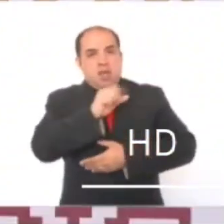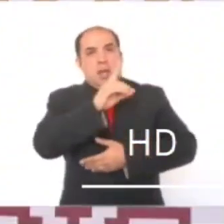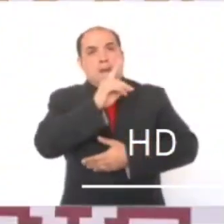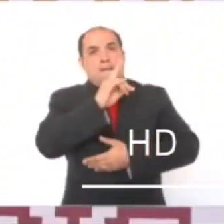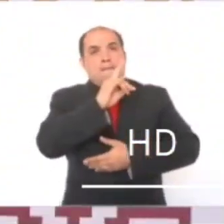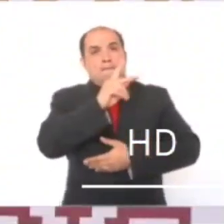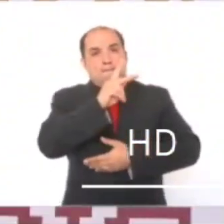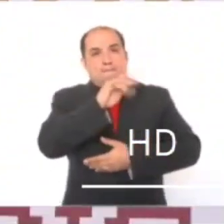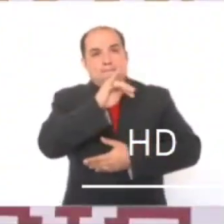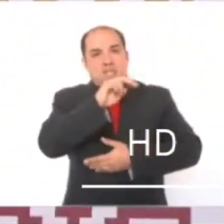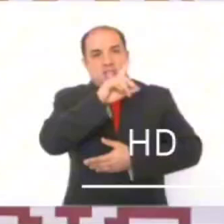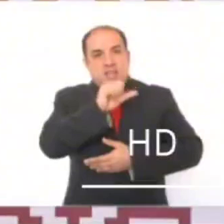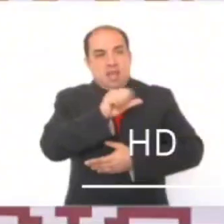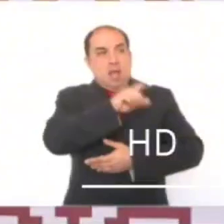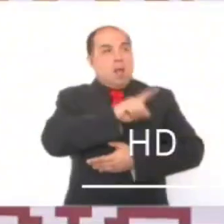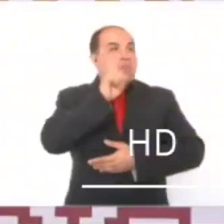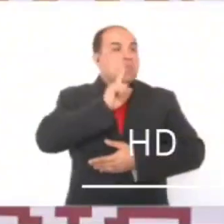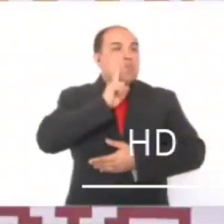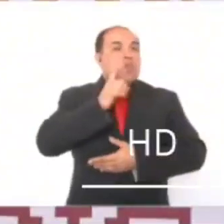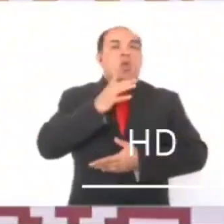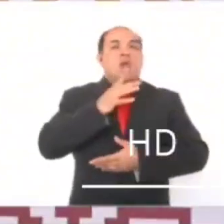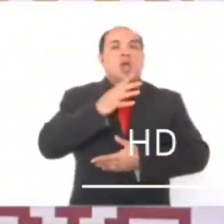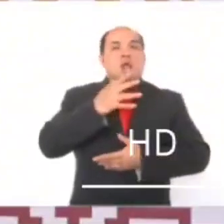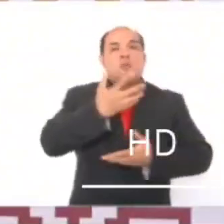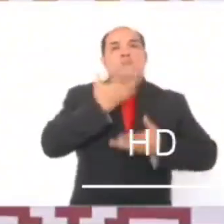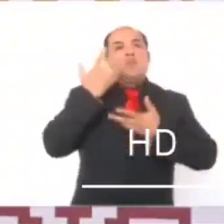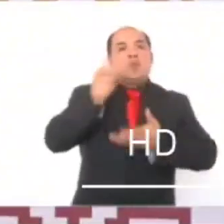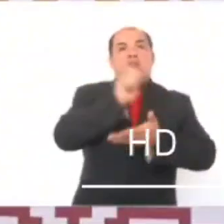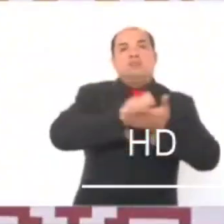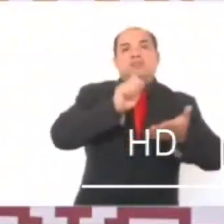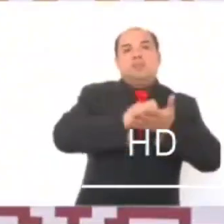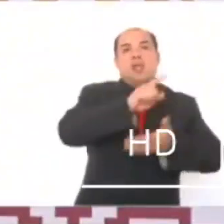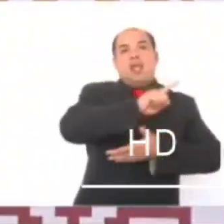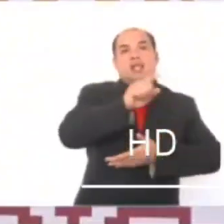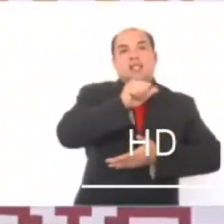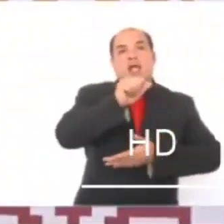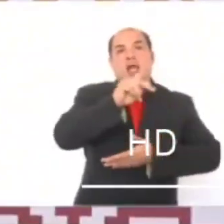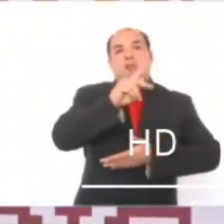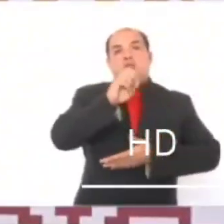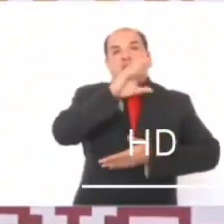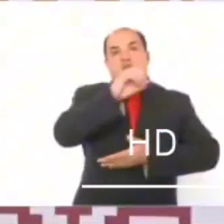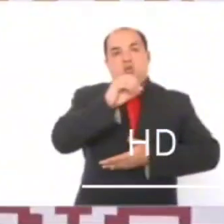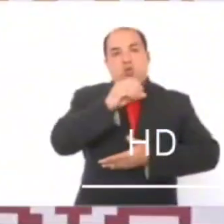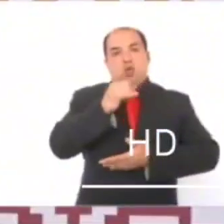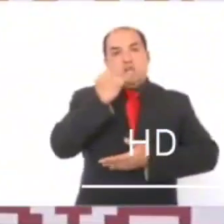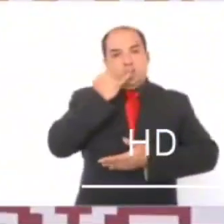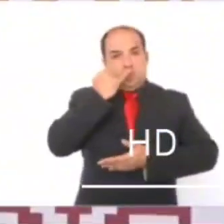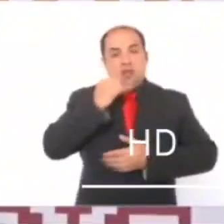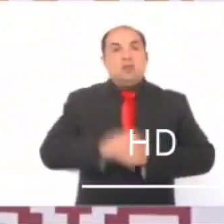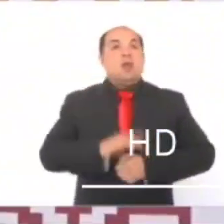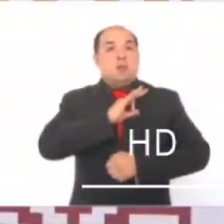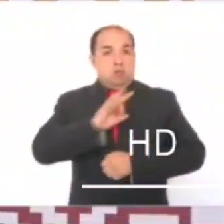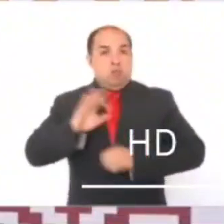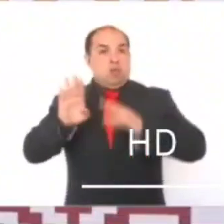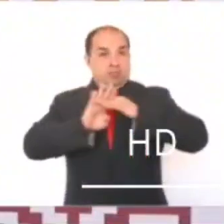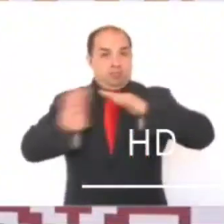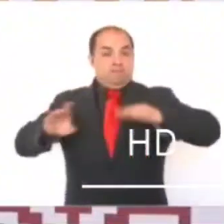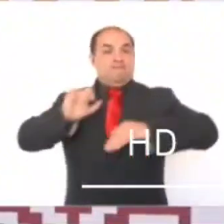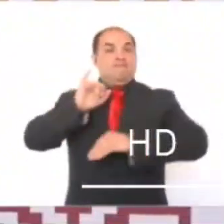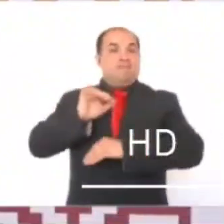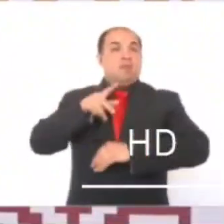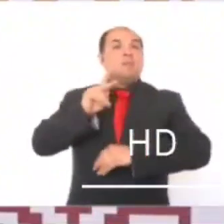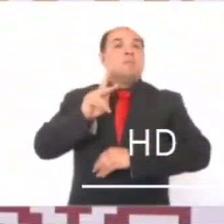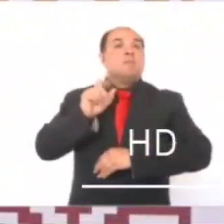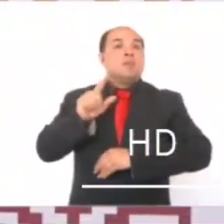Pineda, poeta zapoteca. Podemos también ser migrantes, sí, pero también